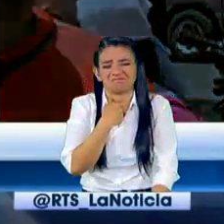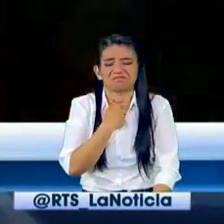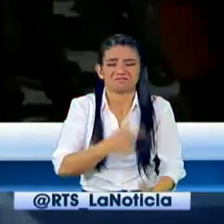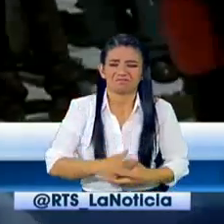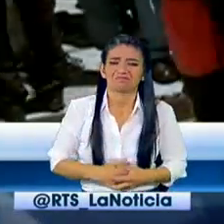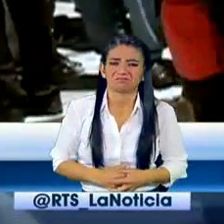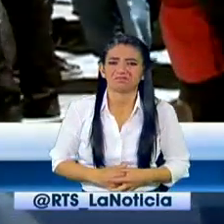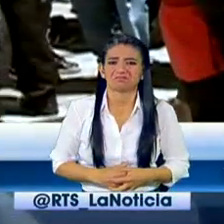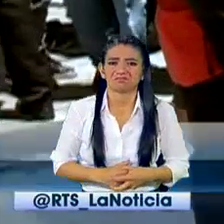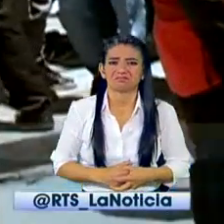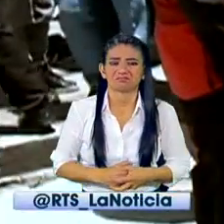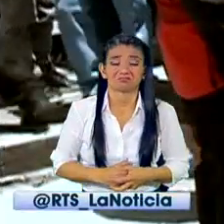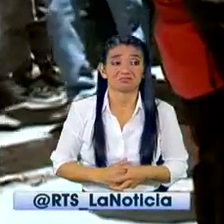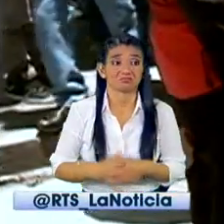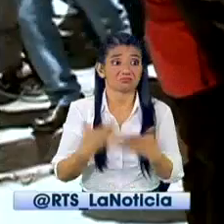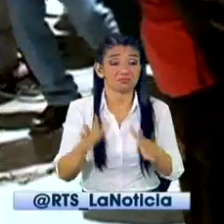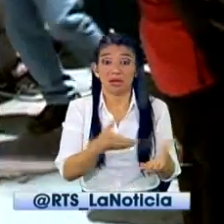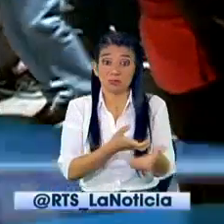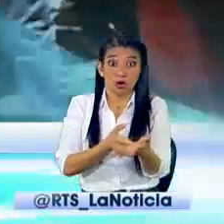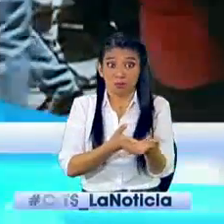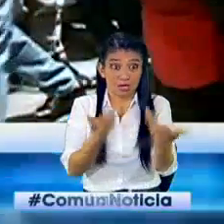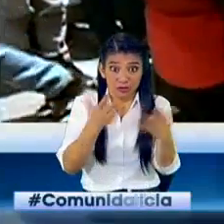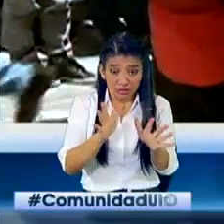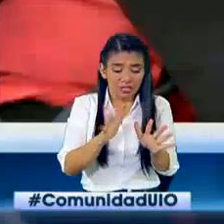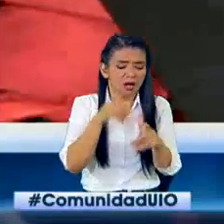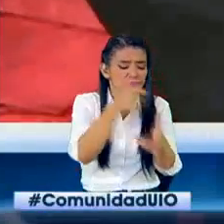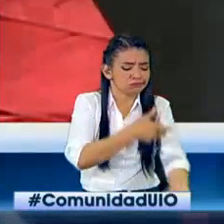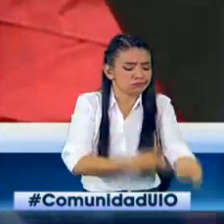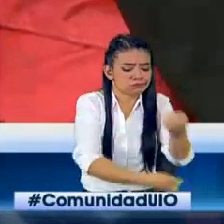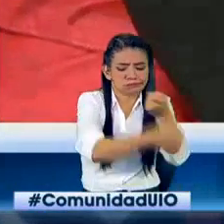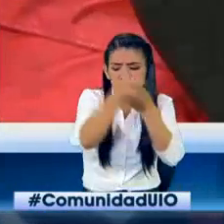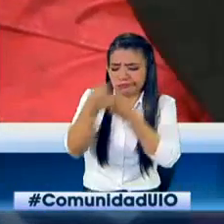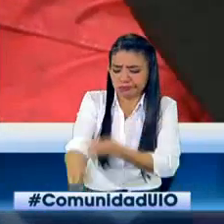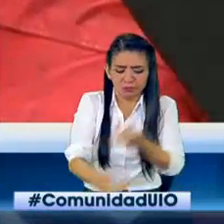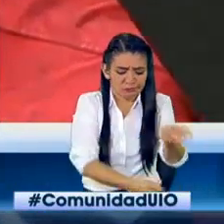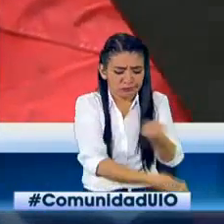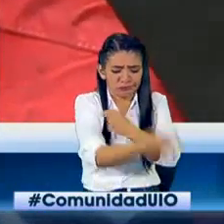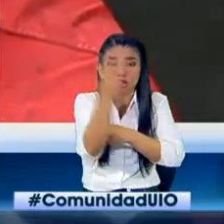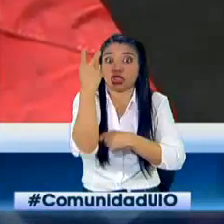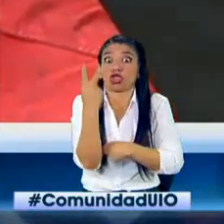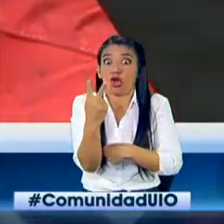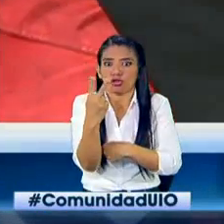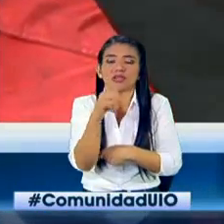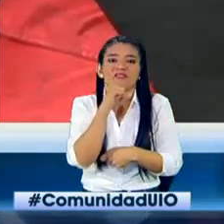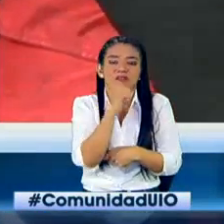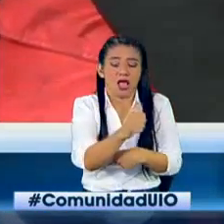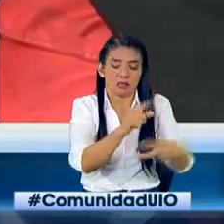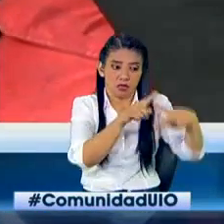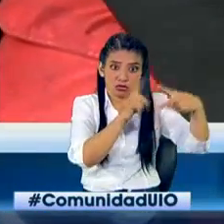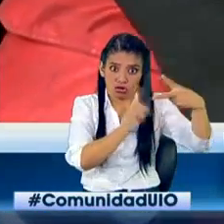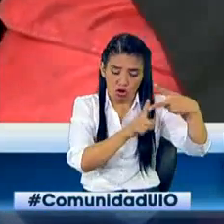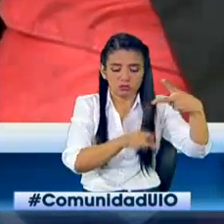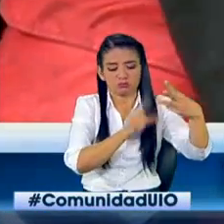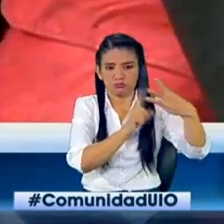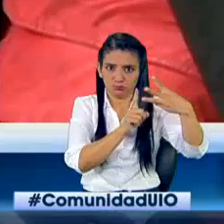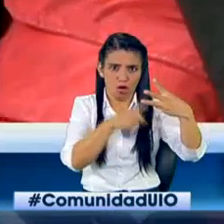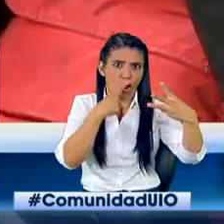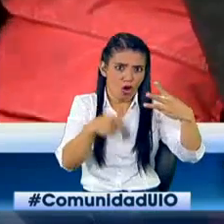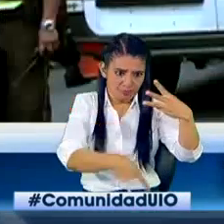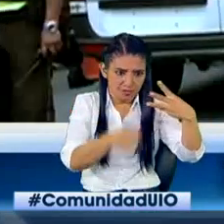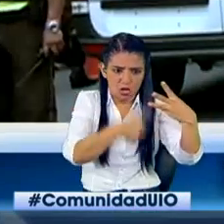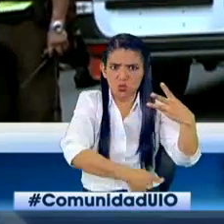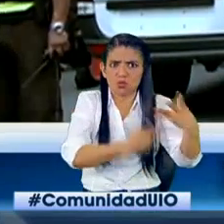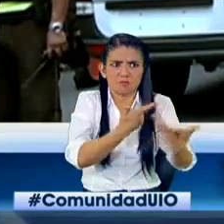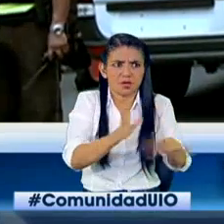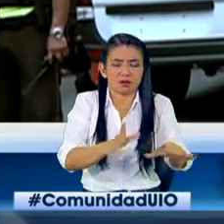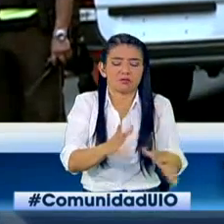que existe una atmósfera saturada de gases. Se conoció que el infortunado era albañil y deja en la orfandad a varios hijos, pero la desgracia no